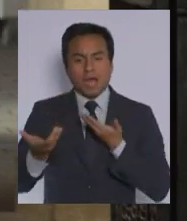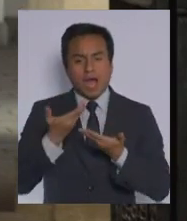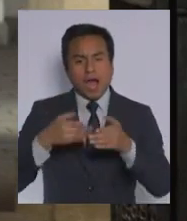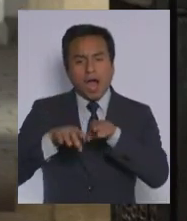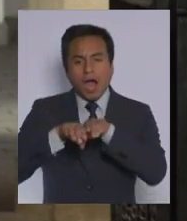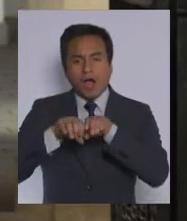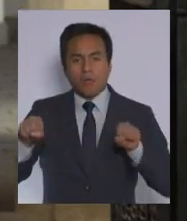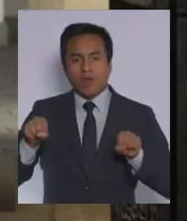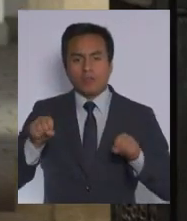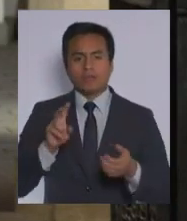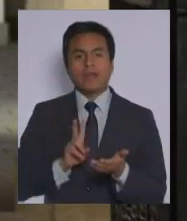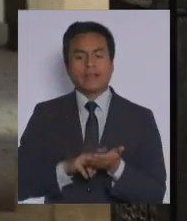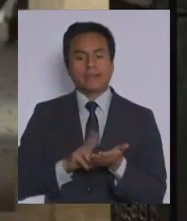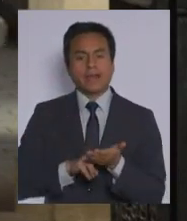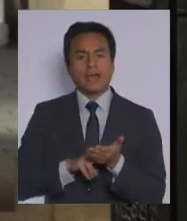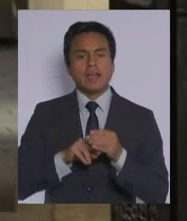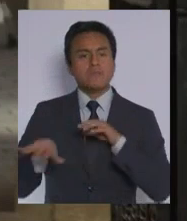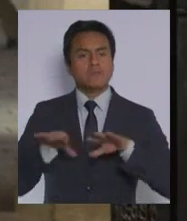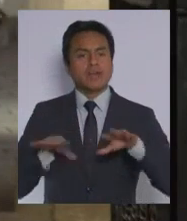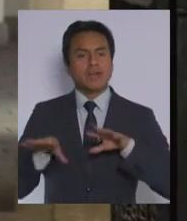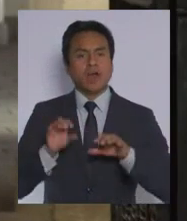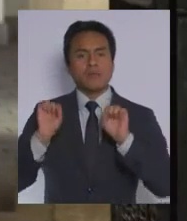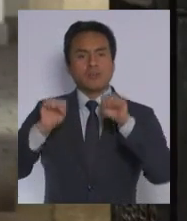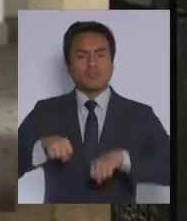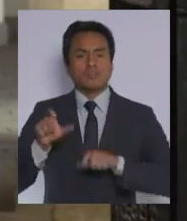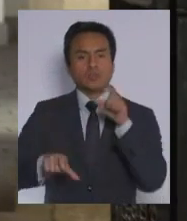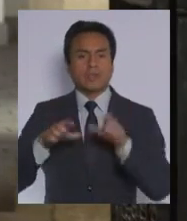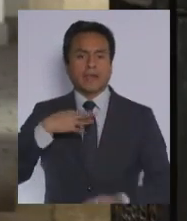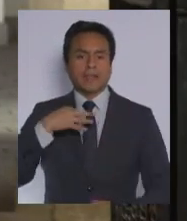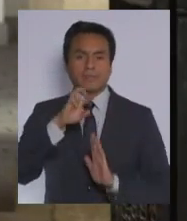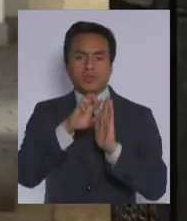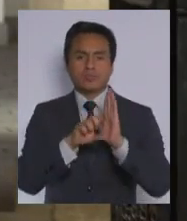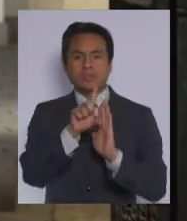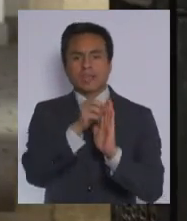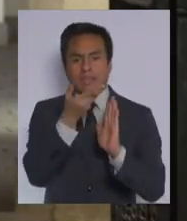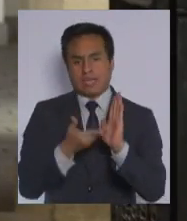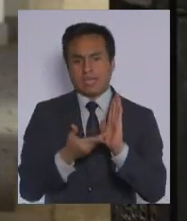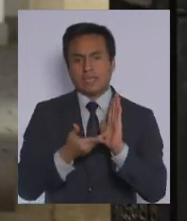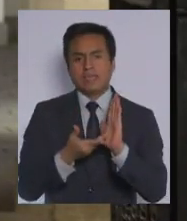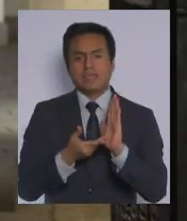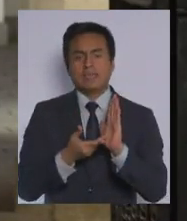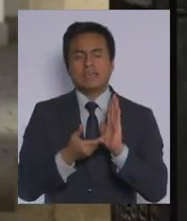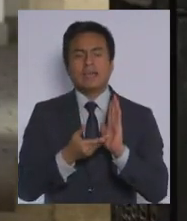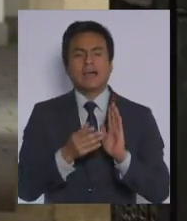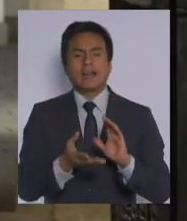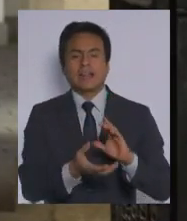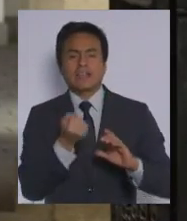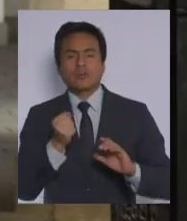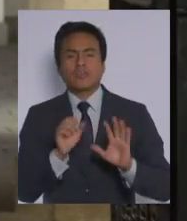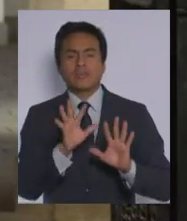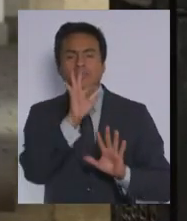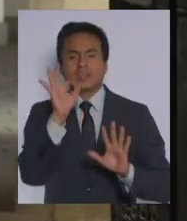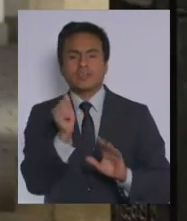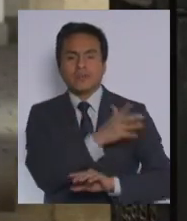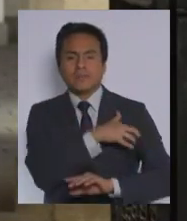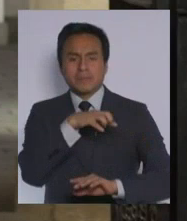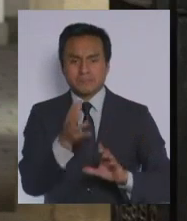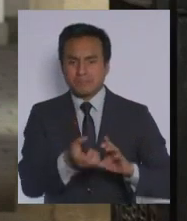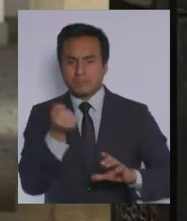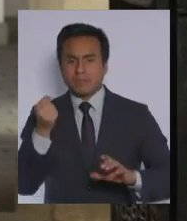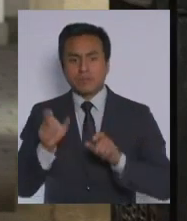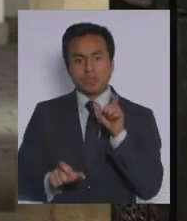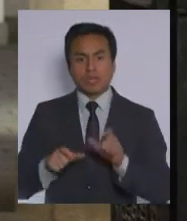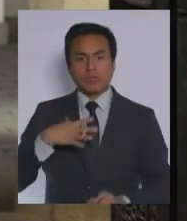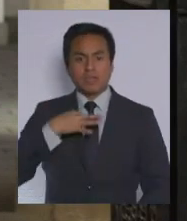que en realidad ha movilizado la aprobación ciudadana para este proyecto de ley del retiro del 10% la ciudadanía tiene